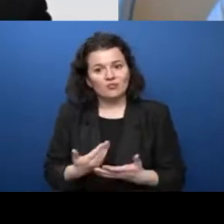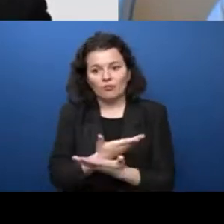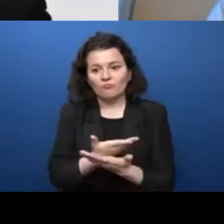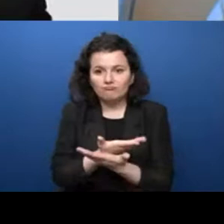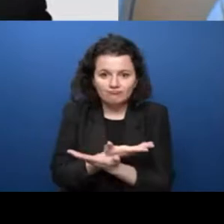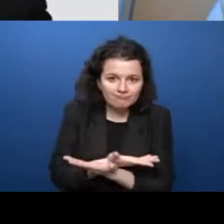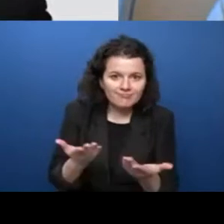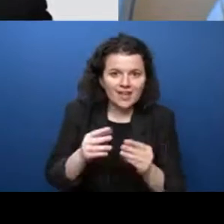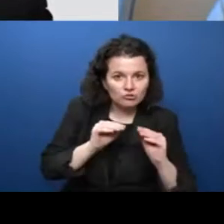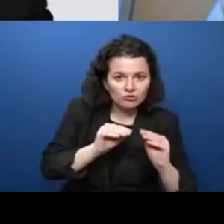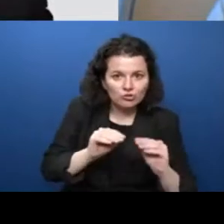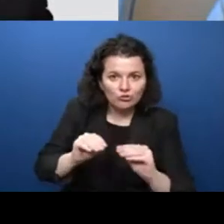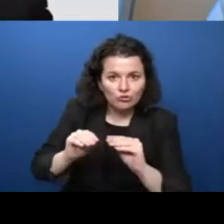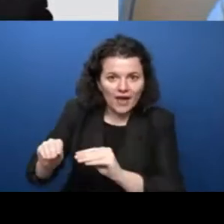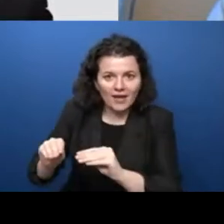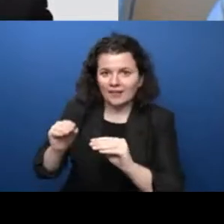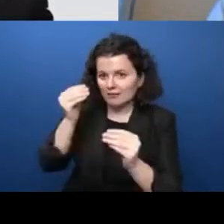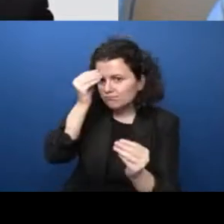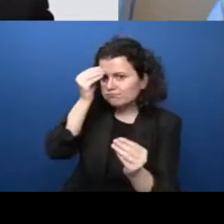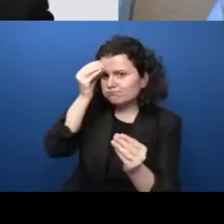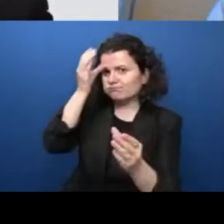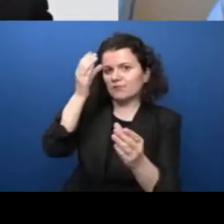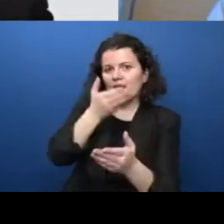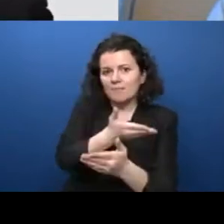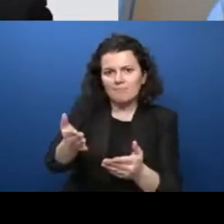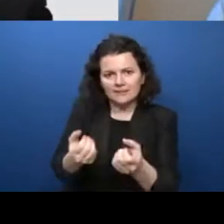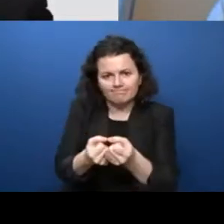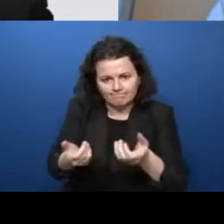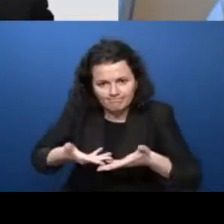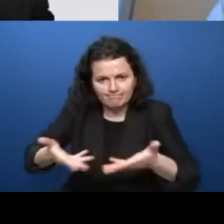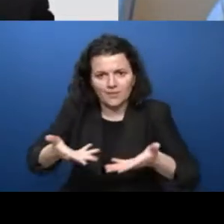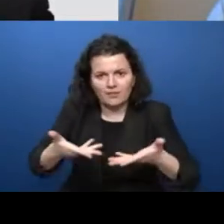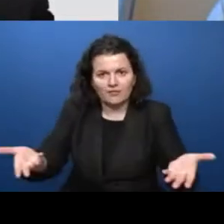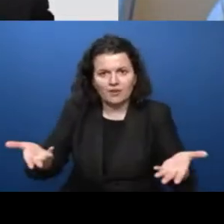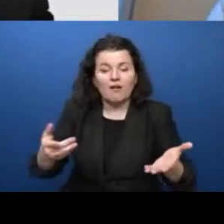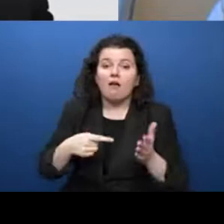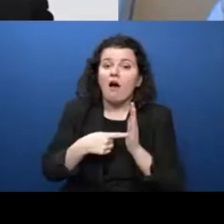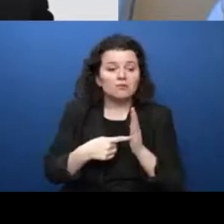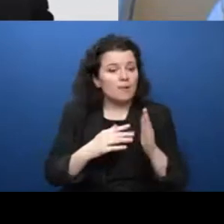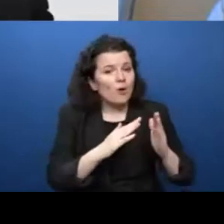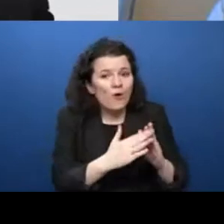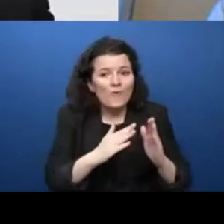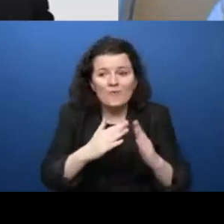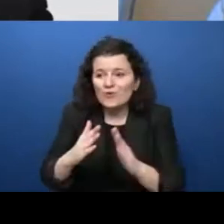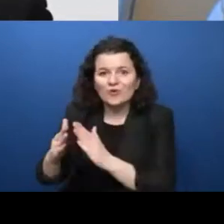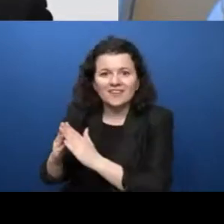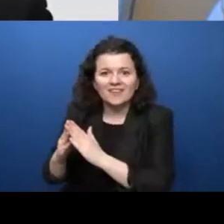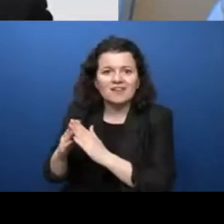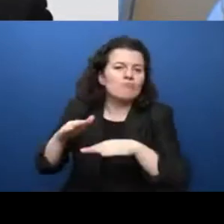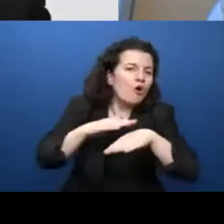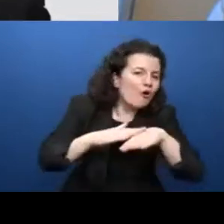building, especially for the people who are originary from these communities and also indigenous peoples.